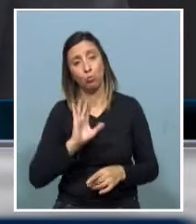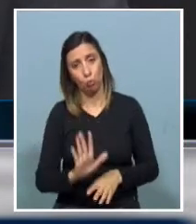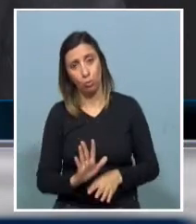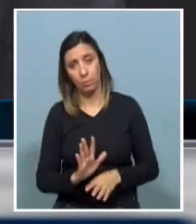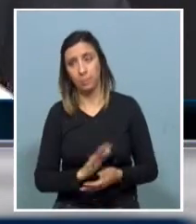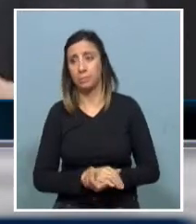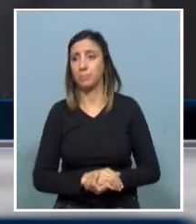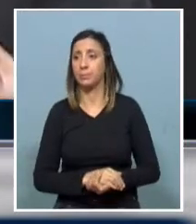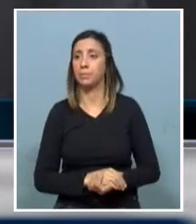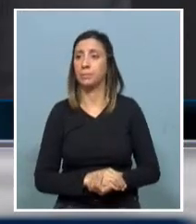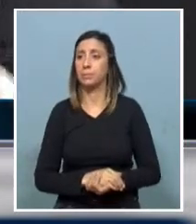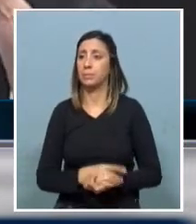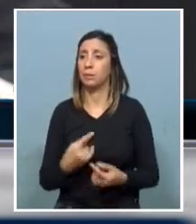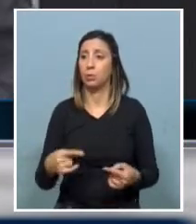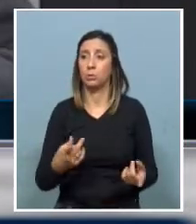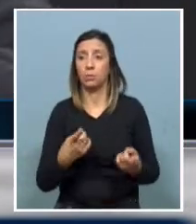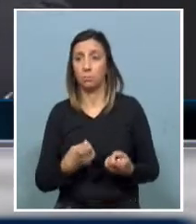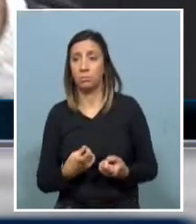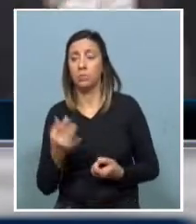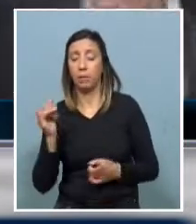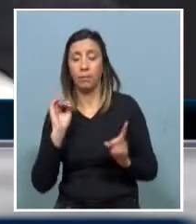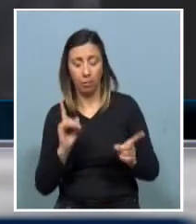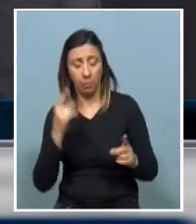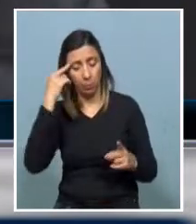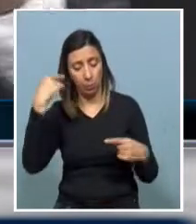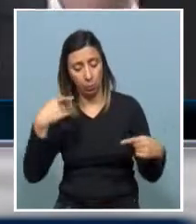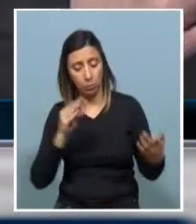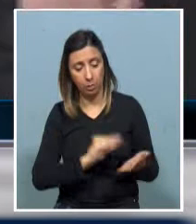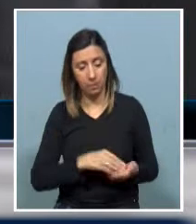quedarnos en satisfacer demanda, que es necesario, obvio, sino también tener